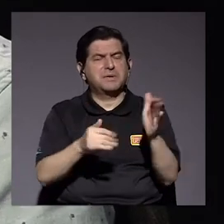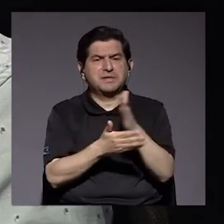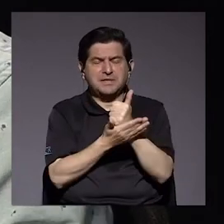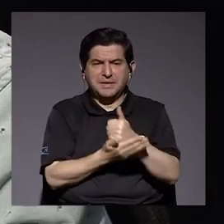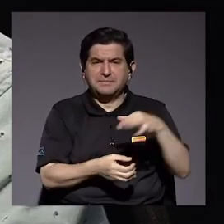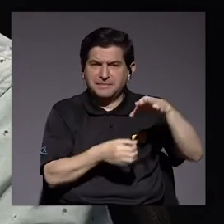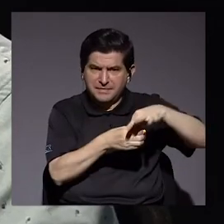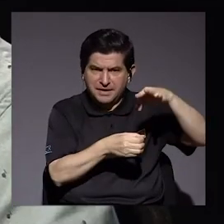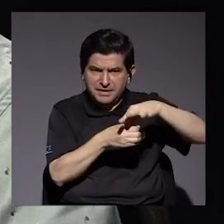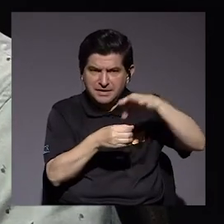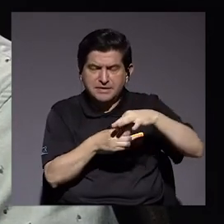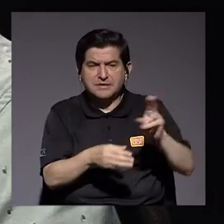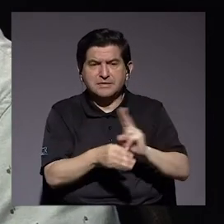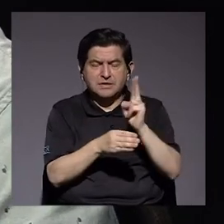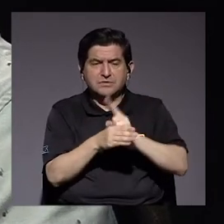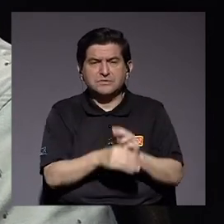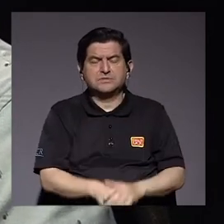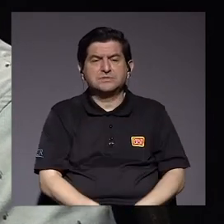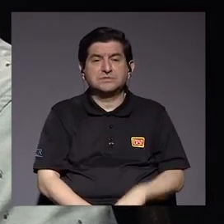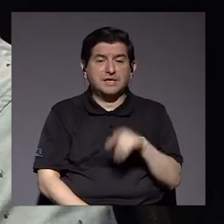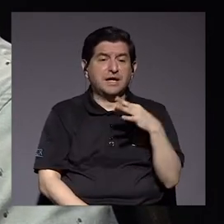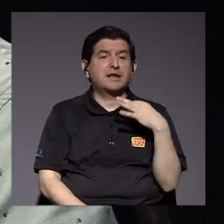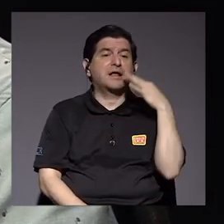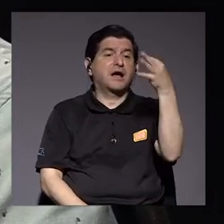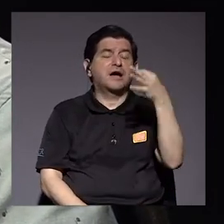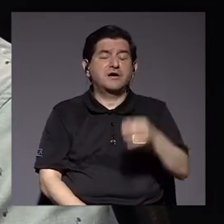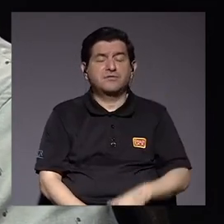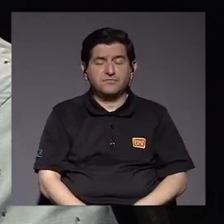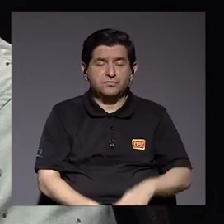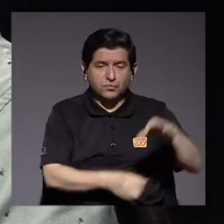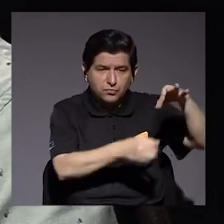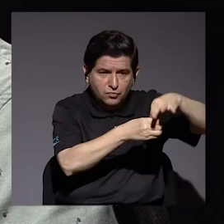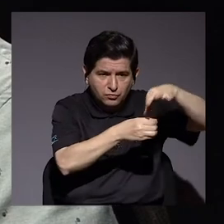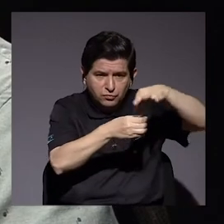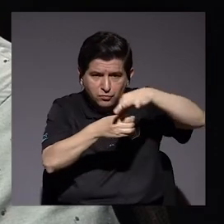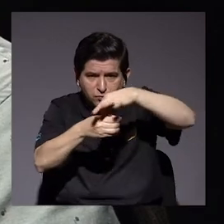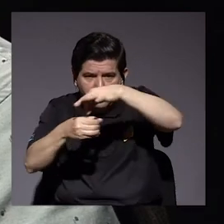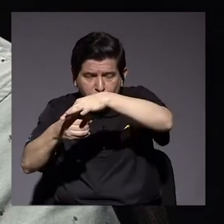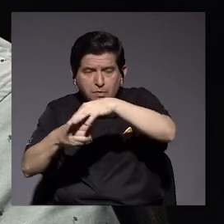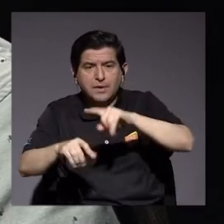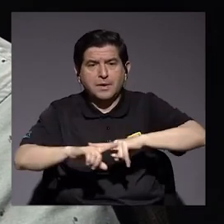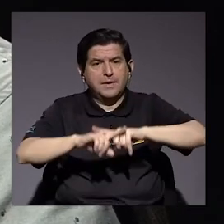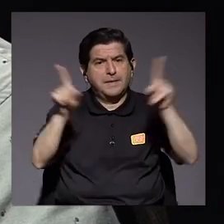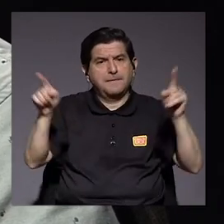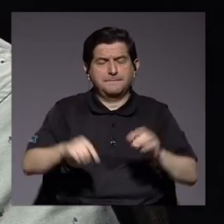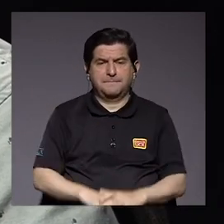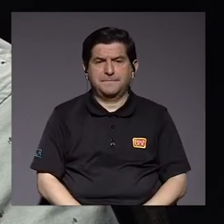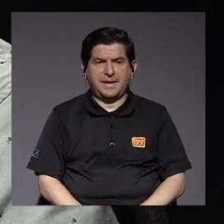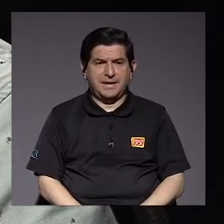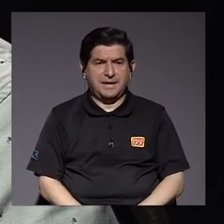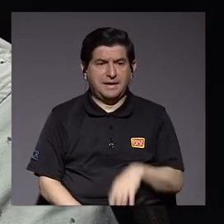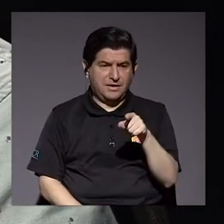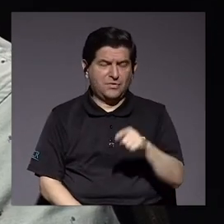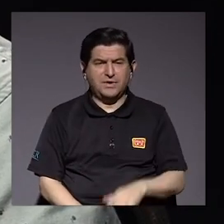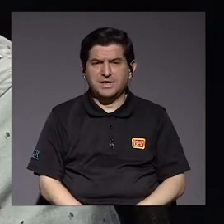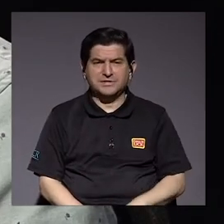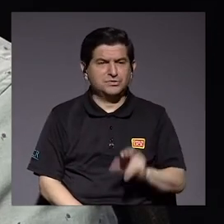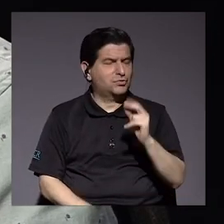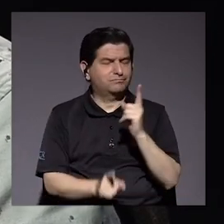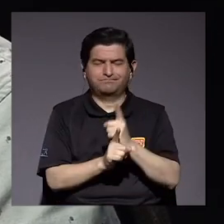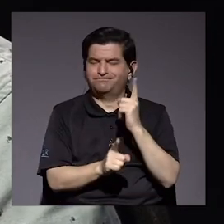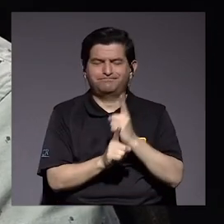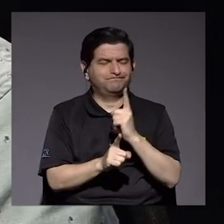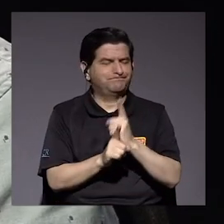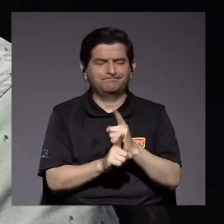parte de su cosecha para utilizarlo como semilla en la siguiente siembra. Uh-huh. Sin embargo, esto agronómicamente no